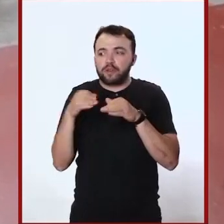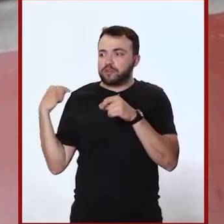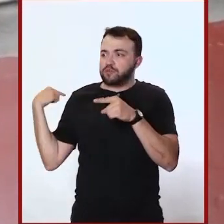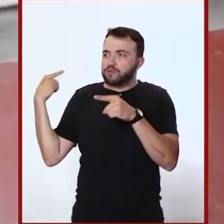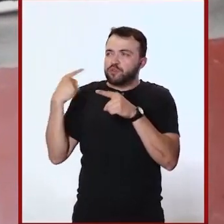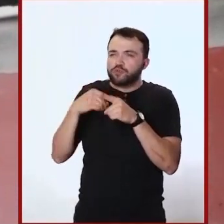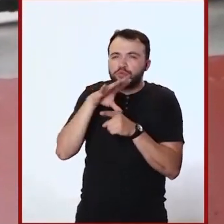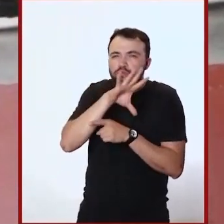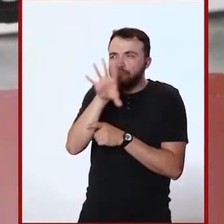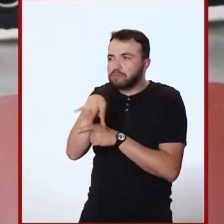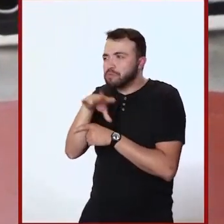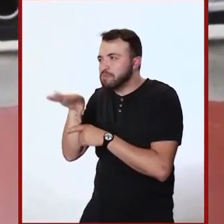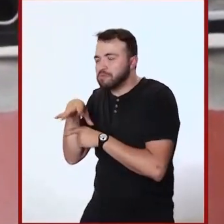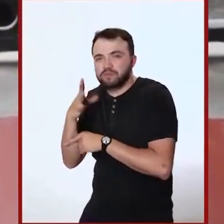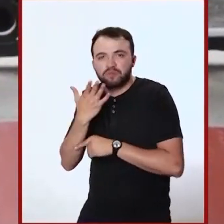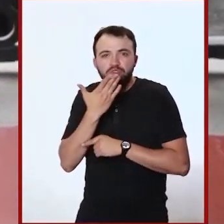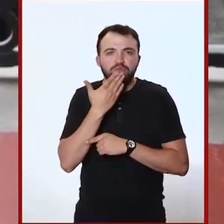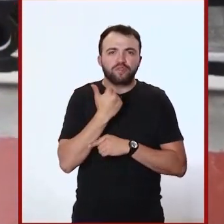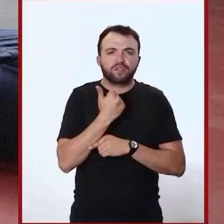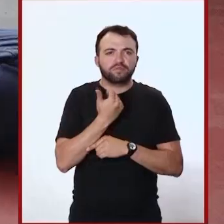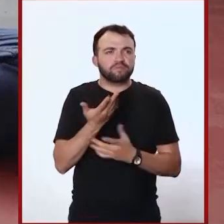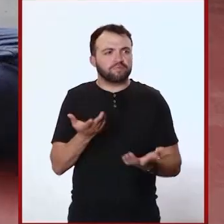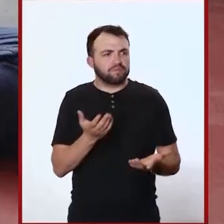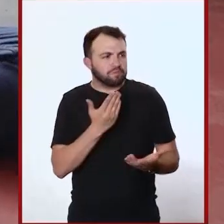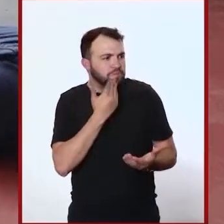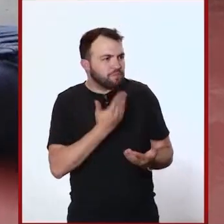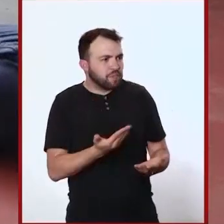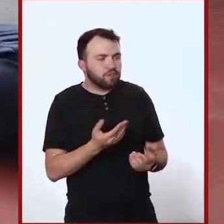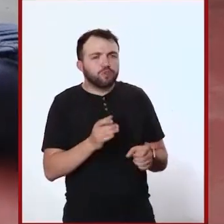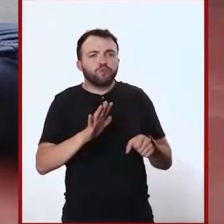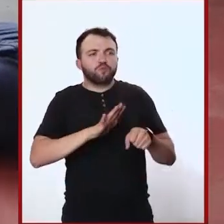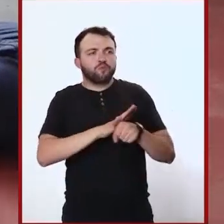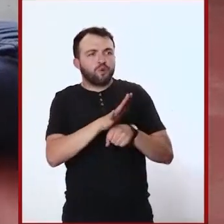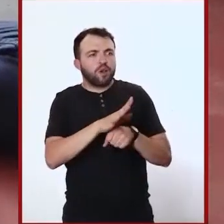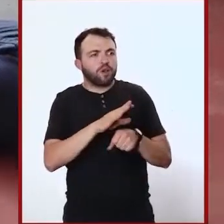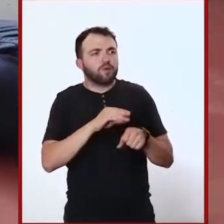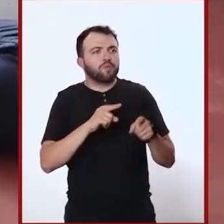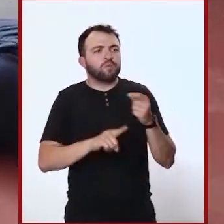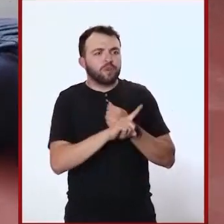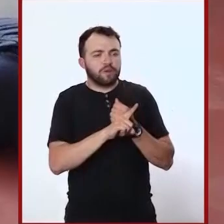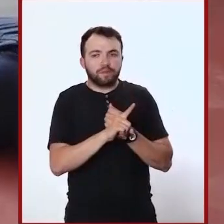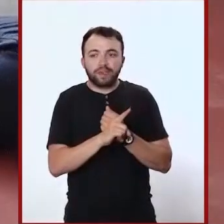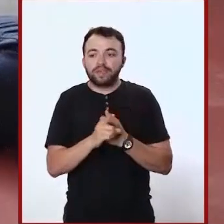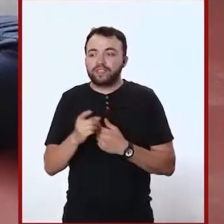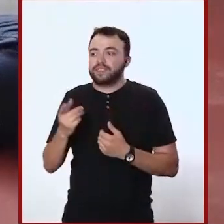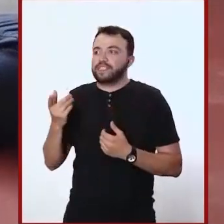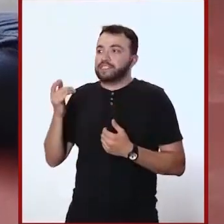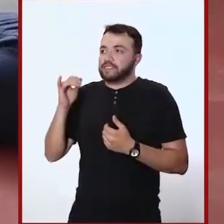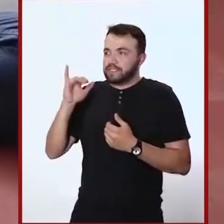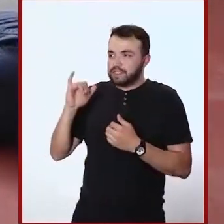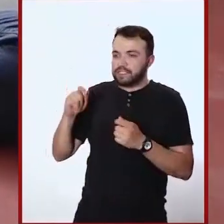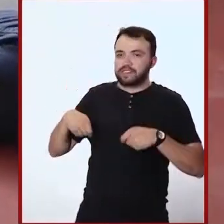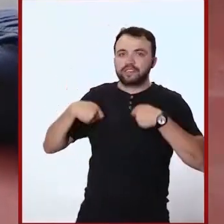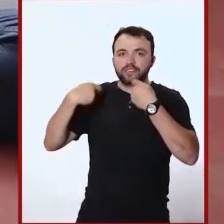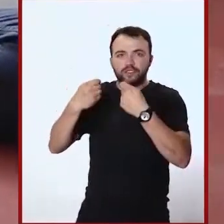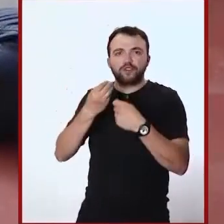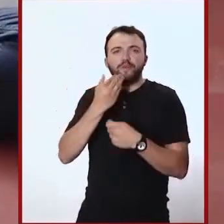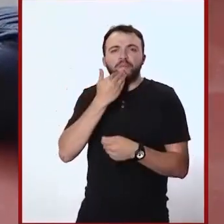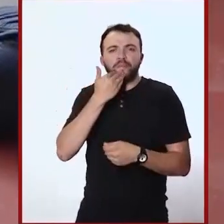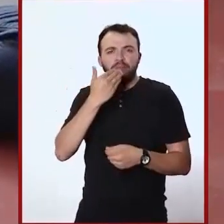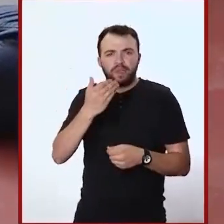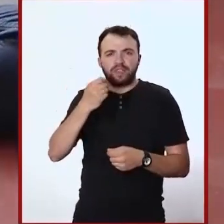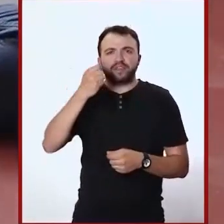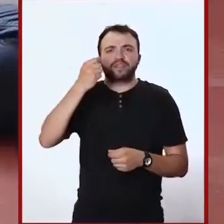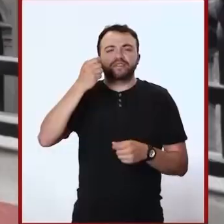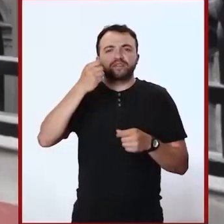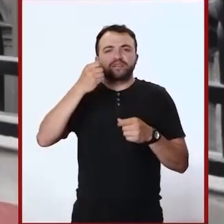Qué bien, pero entonces, ¿cuál es el problema? Que le están ofreciendo un buen salario, pero ninguna prestación de las que están establecidas